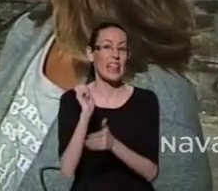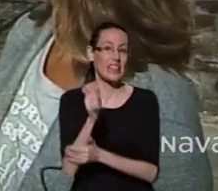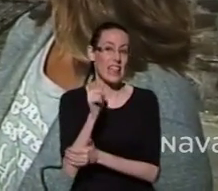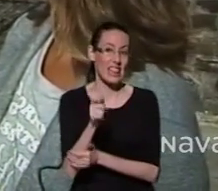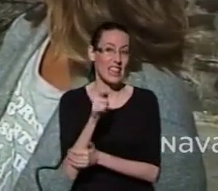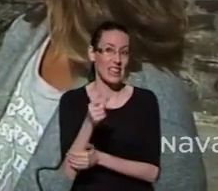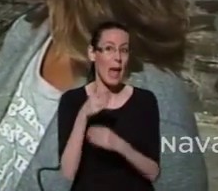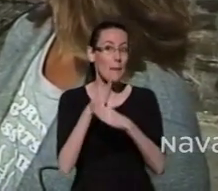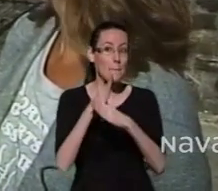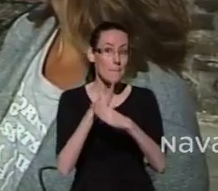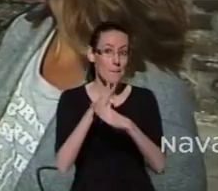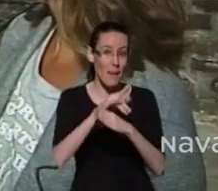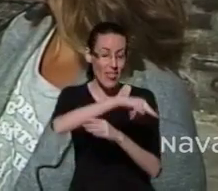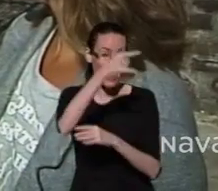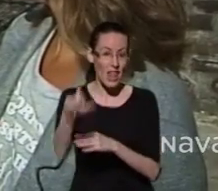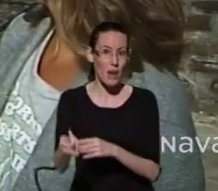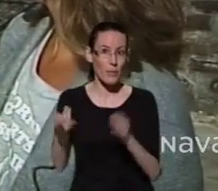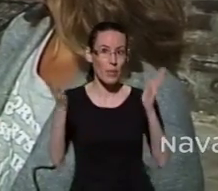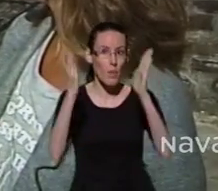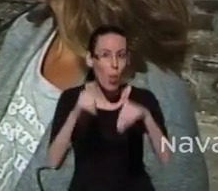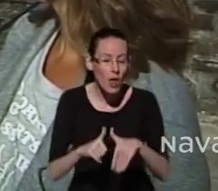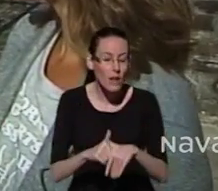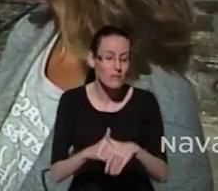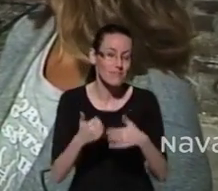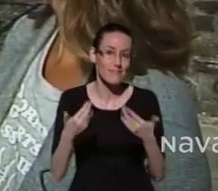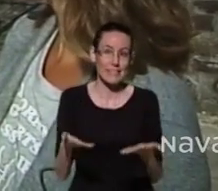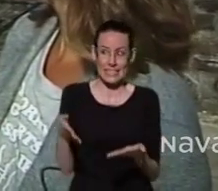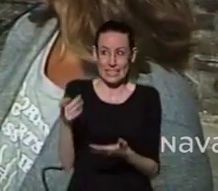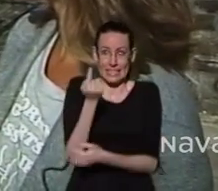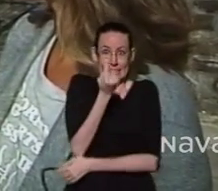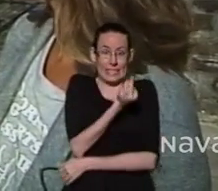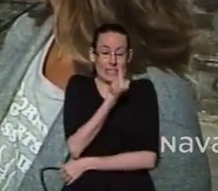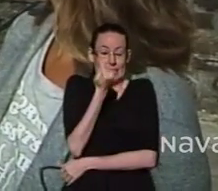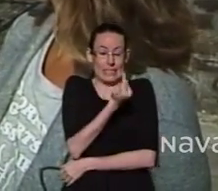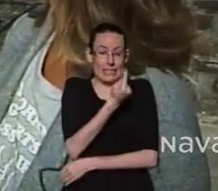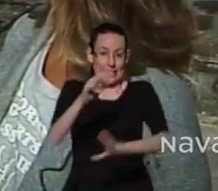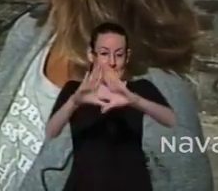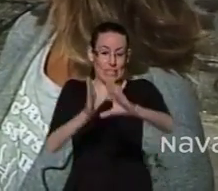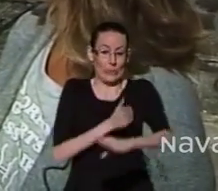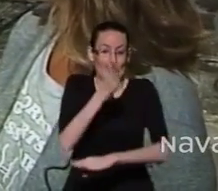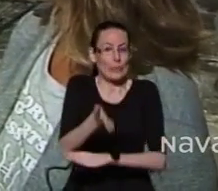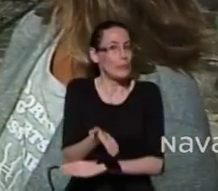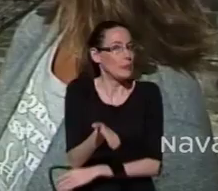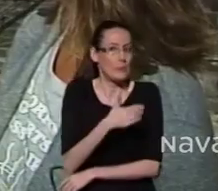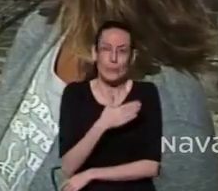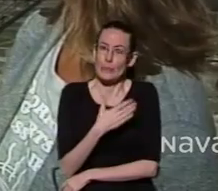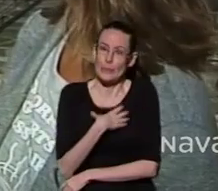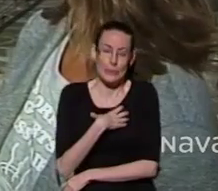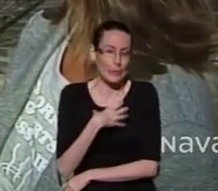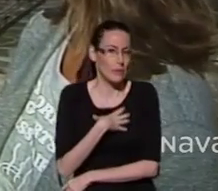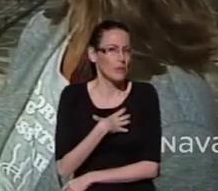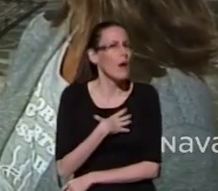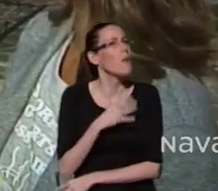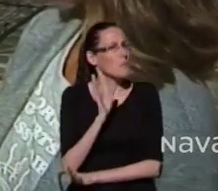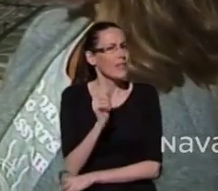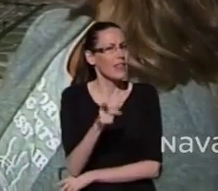de madera y no se quedaban totalmente aislados, con lo cual no podían ir y llegaron a utilizar incluso algún barco